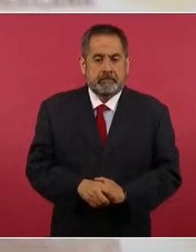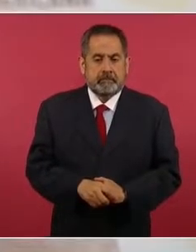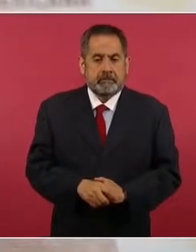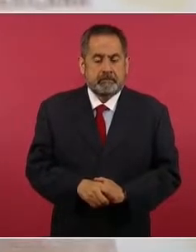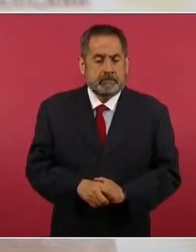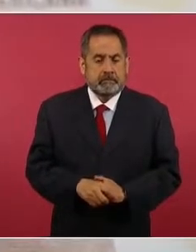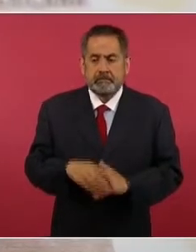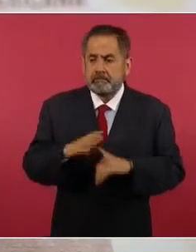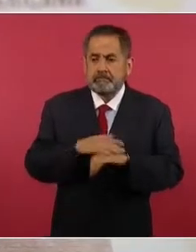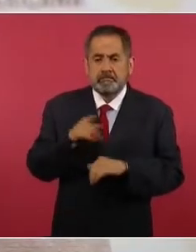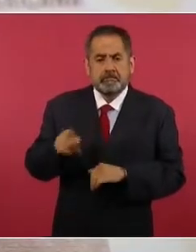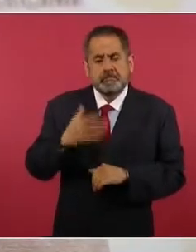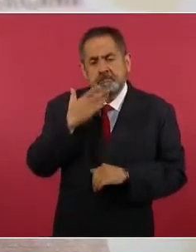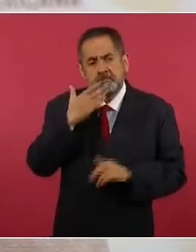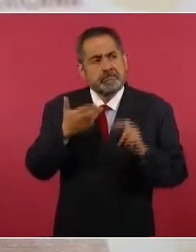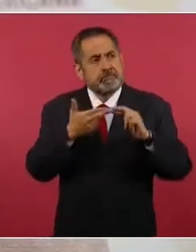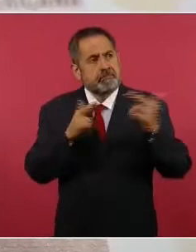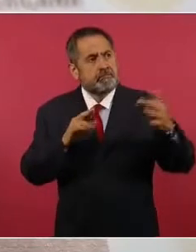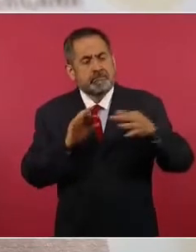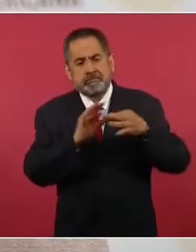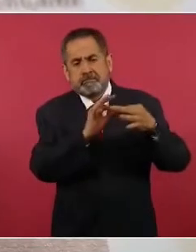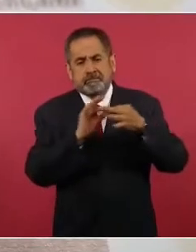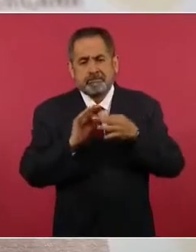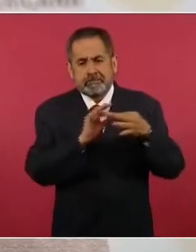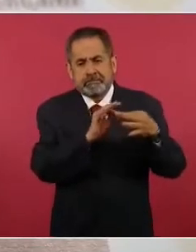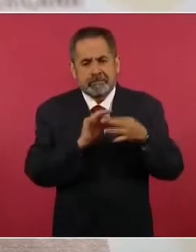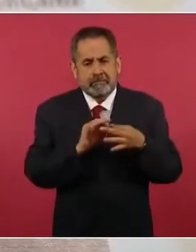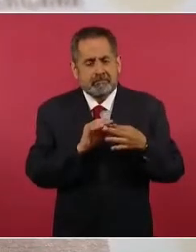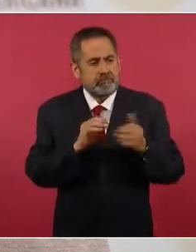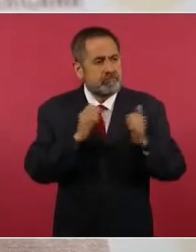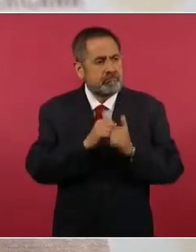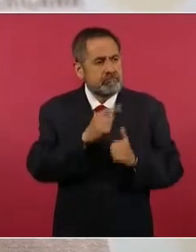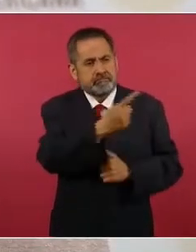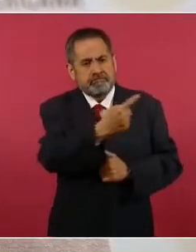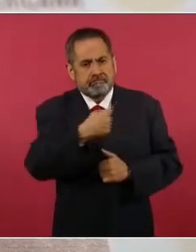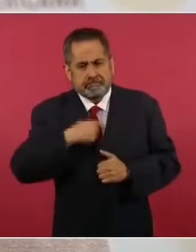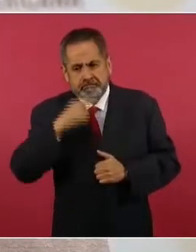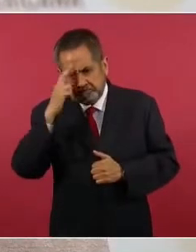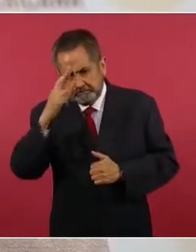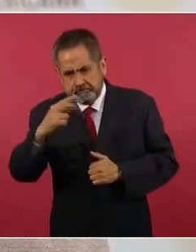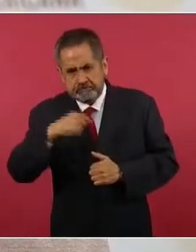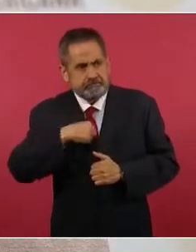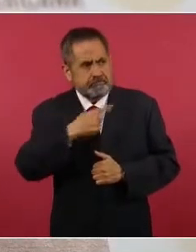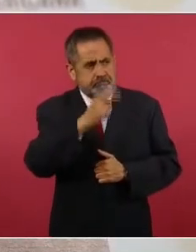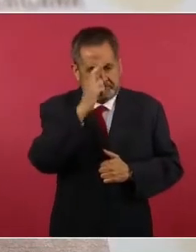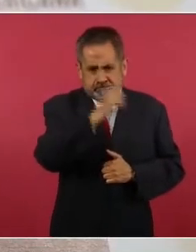hay una relación buena, de respeto.